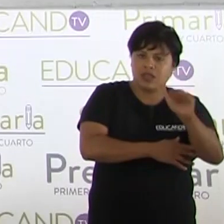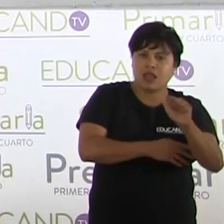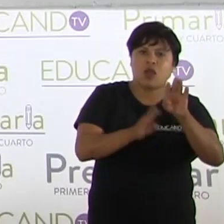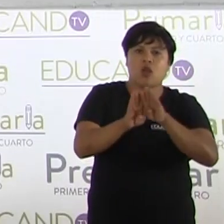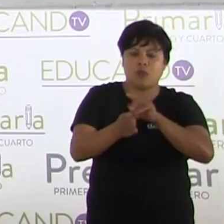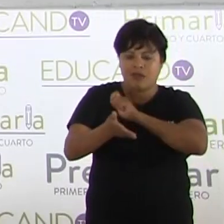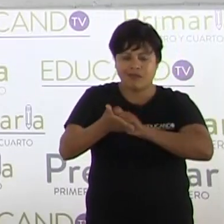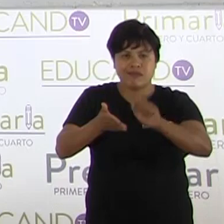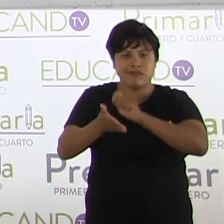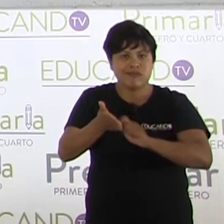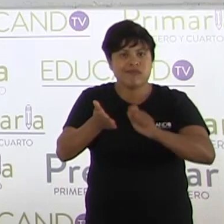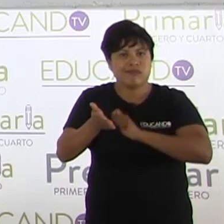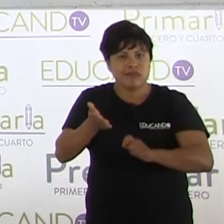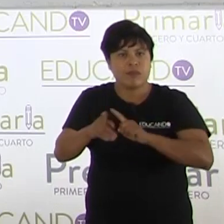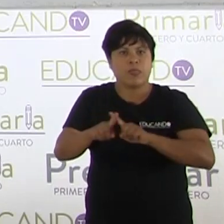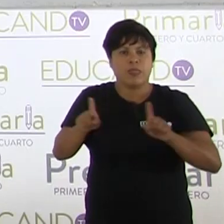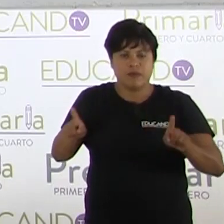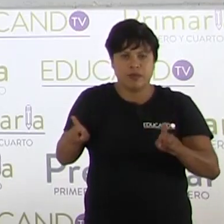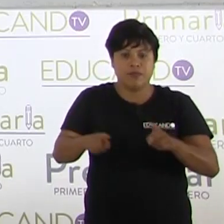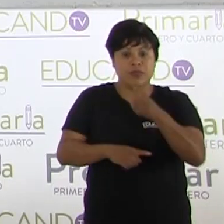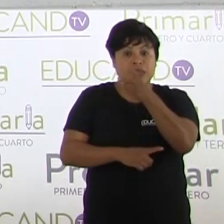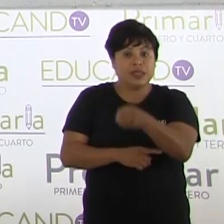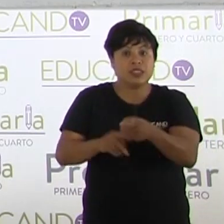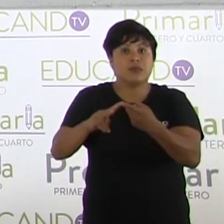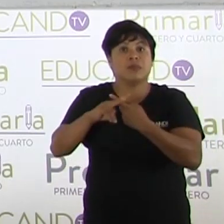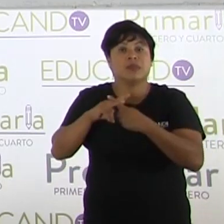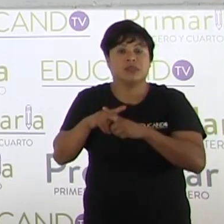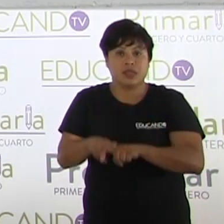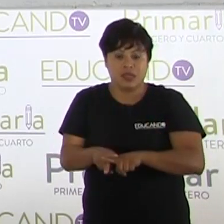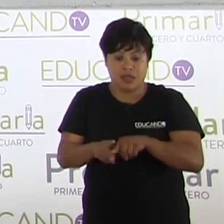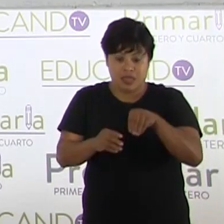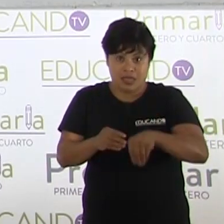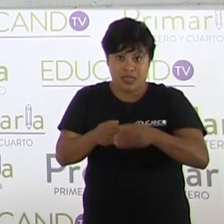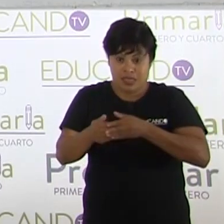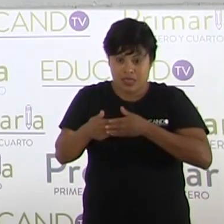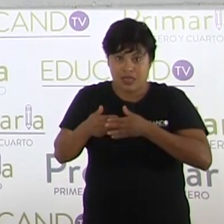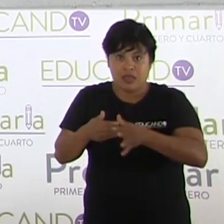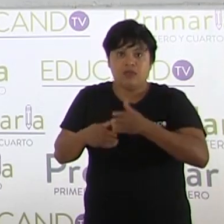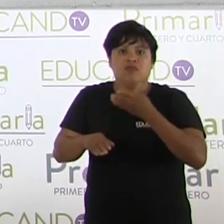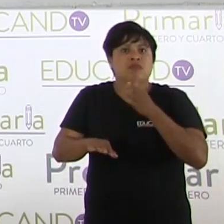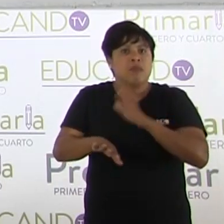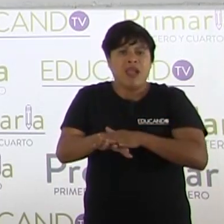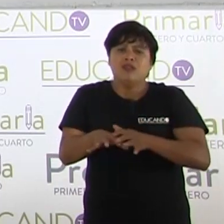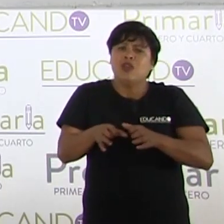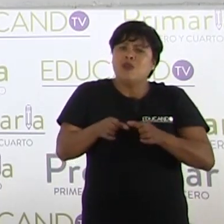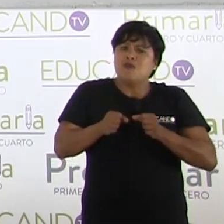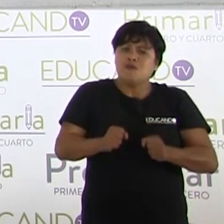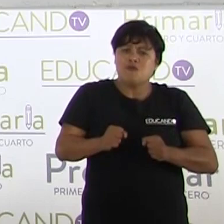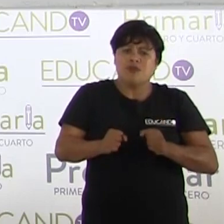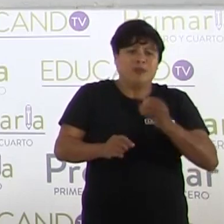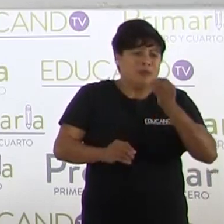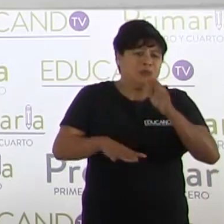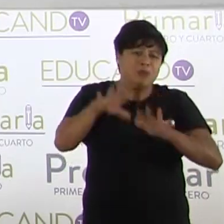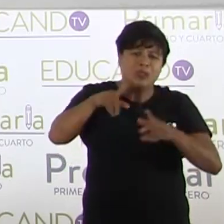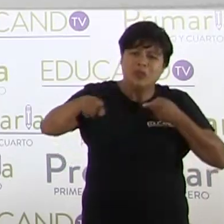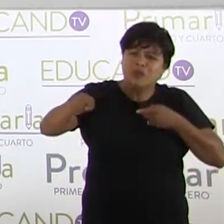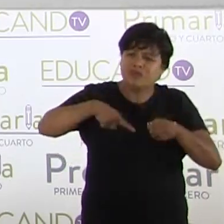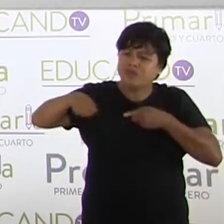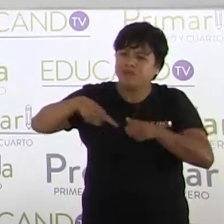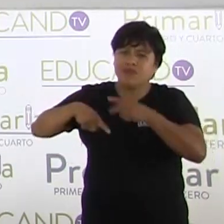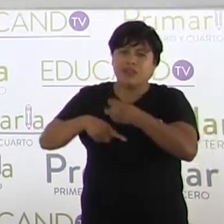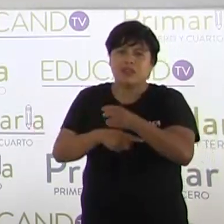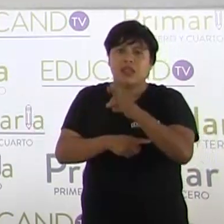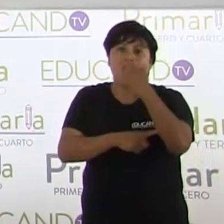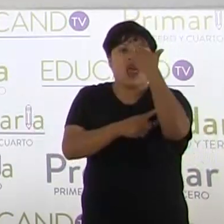Que va a empezar a tomar en este periodo mucha fuerza. Se critica entonces ese